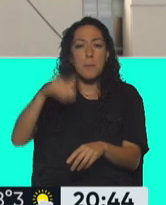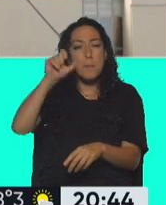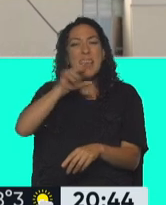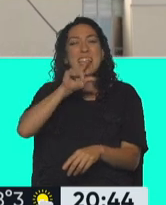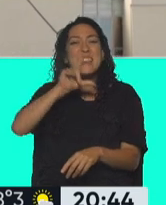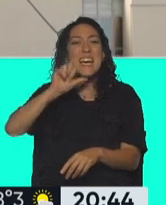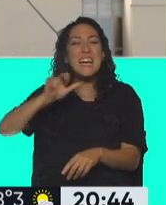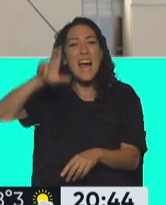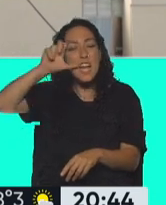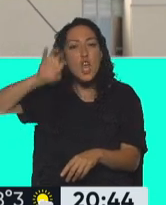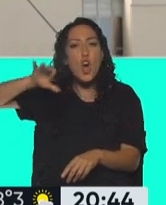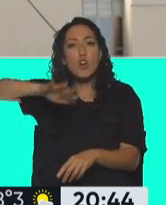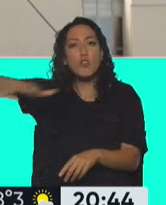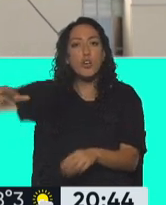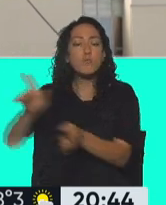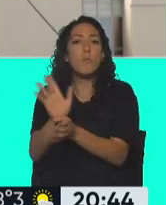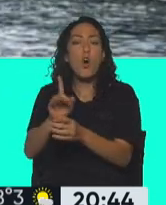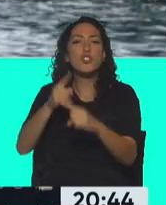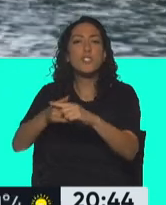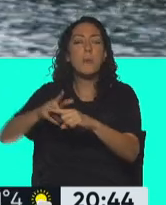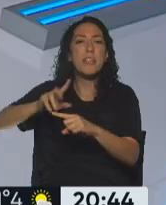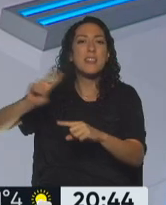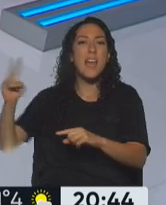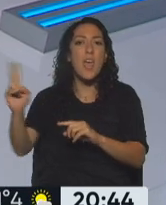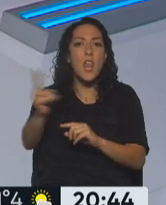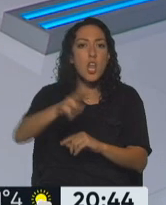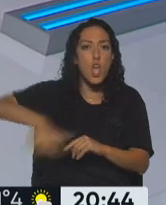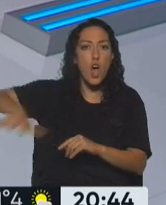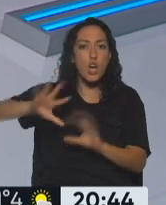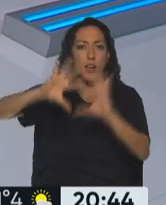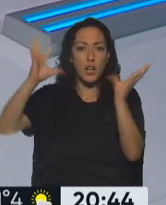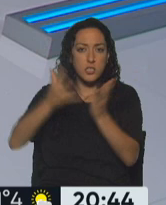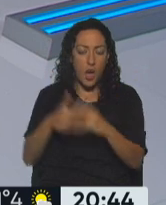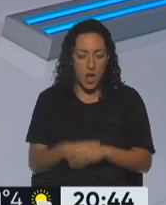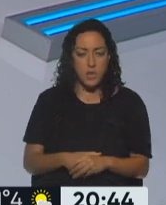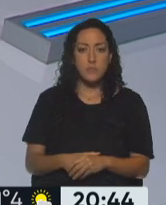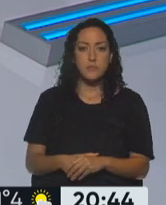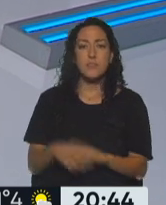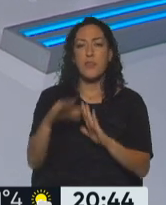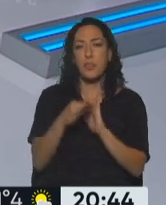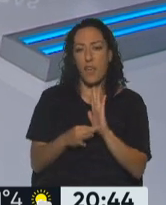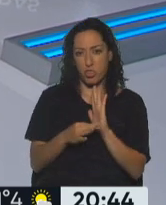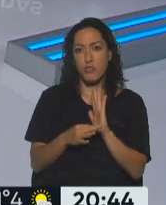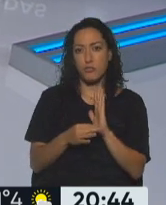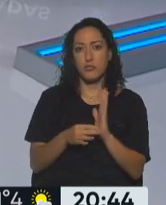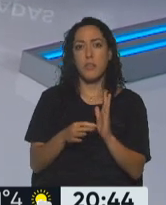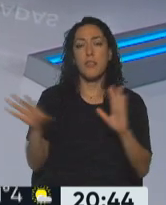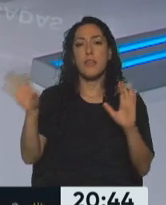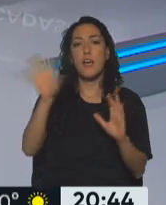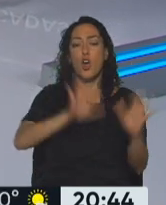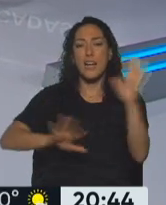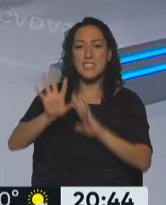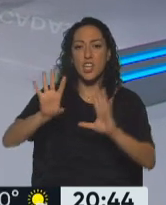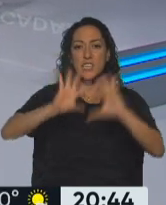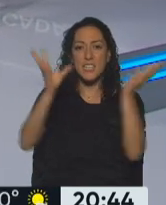nivel internacional. Si te parece, Feli, compartimos algunos de los datos justamente que son de la Organización Internacional para